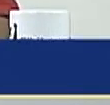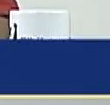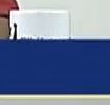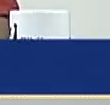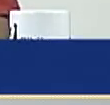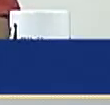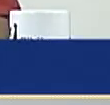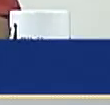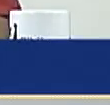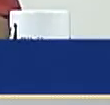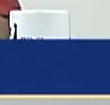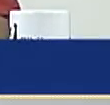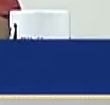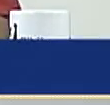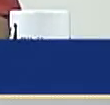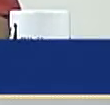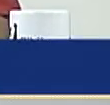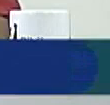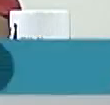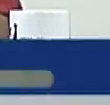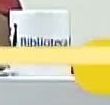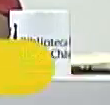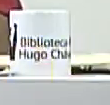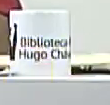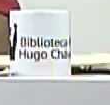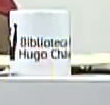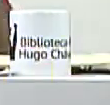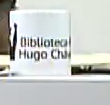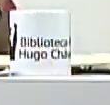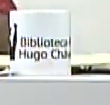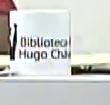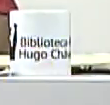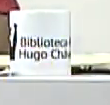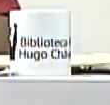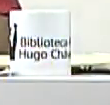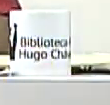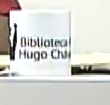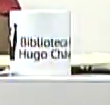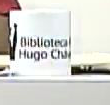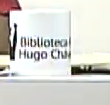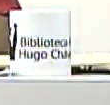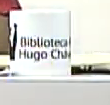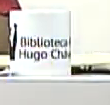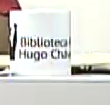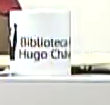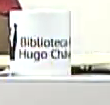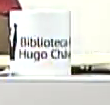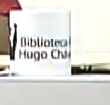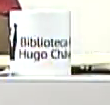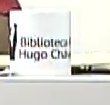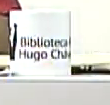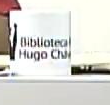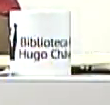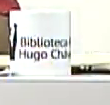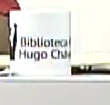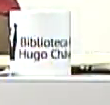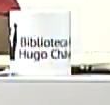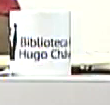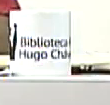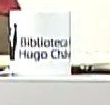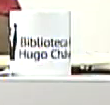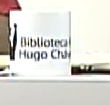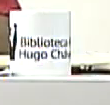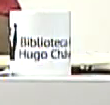presidente Nicolás Maduro, en la última reunión, era el tema de la